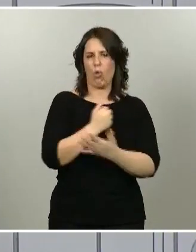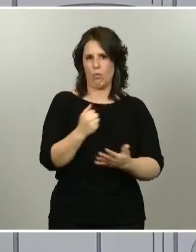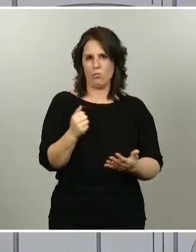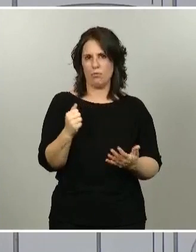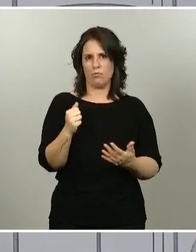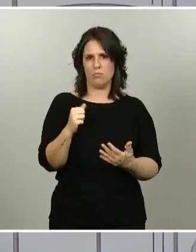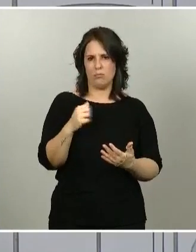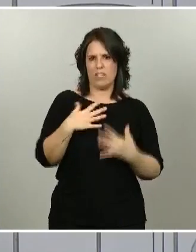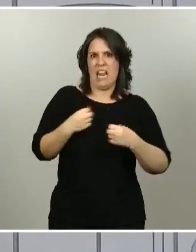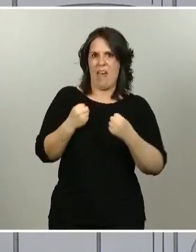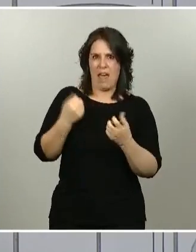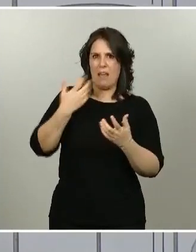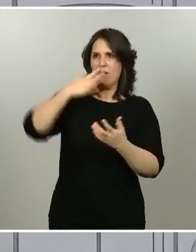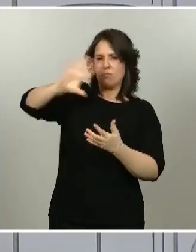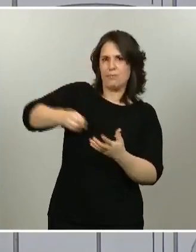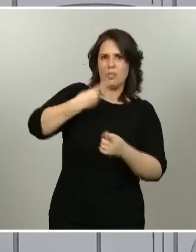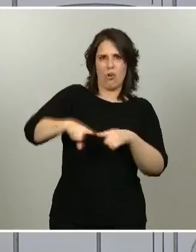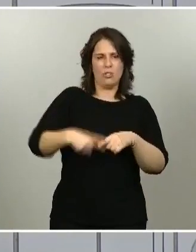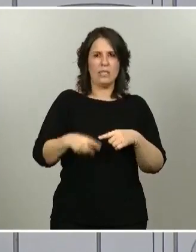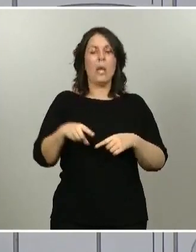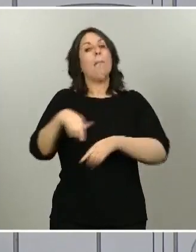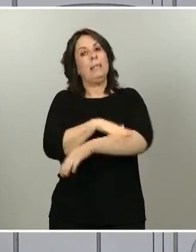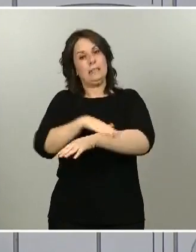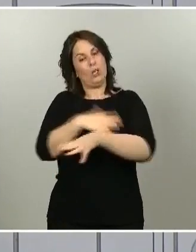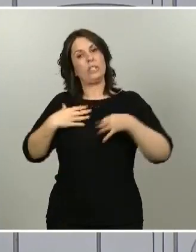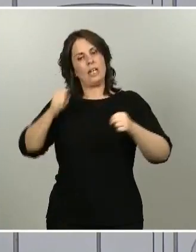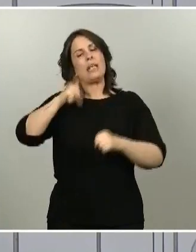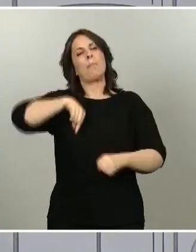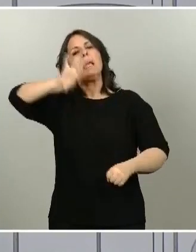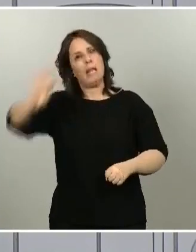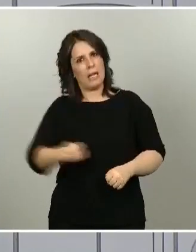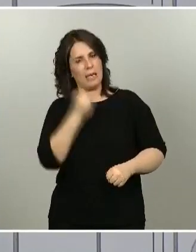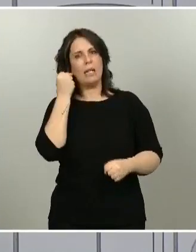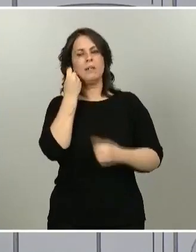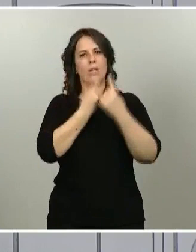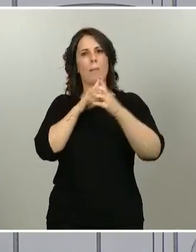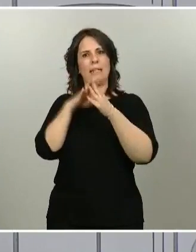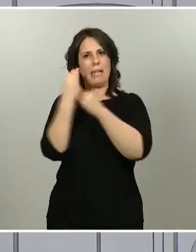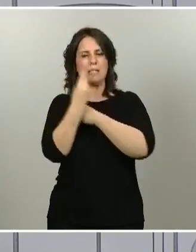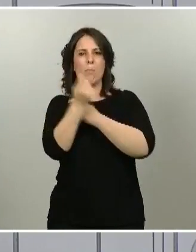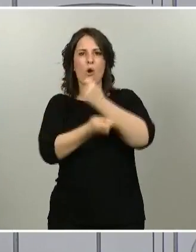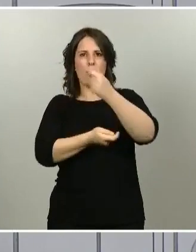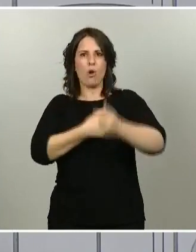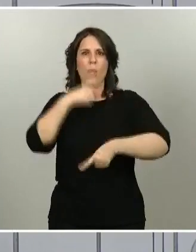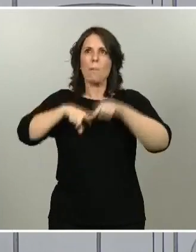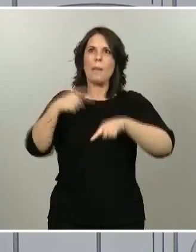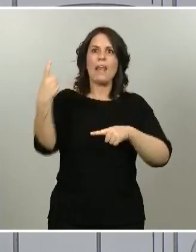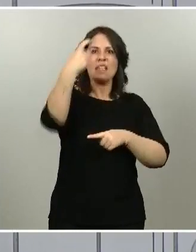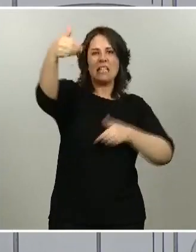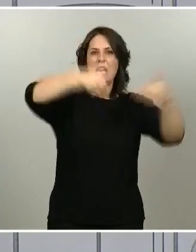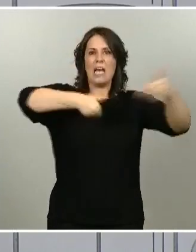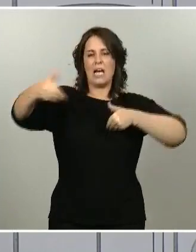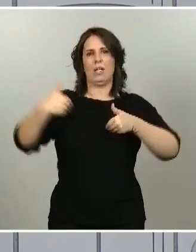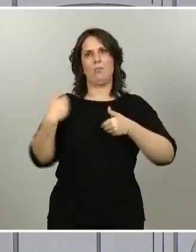Ministerio de Sanidad también ha hecho acopio de algún material que va distribuyendo a las comunidades en la medida que hay solicitudes, y en todo